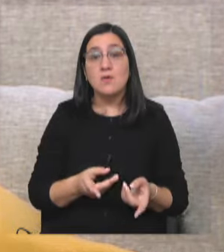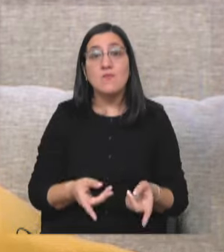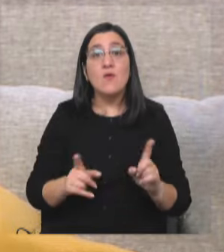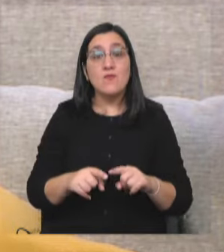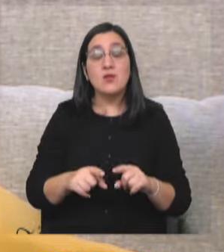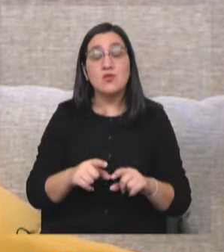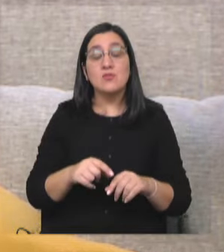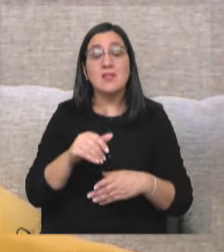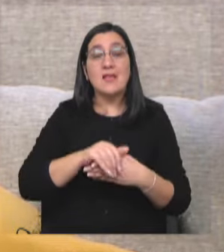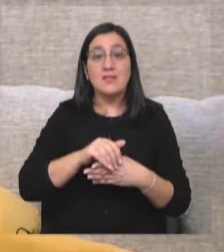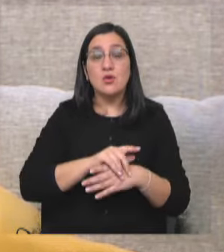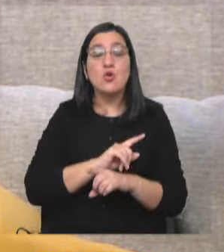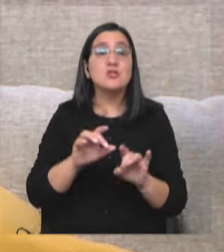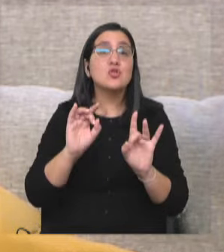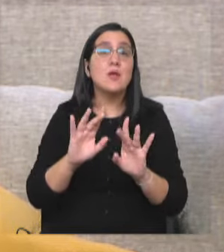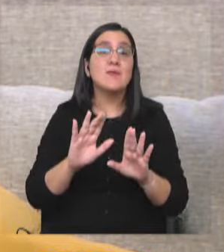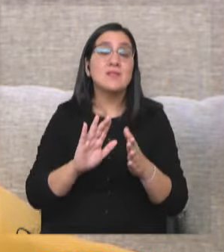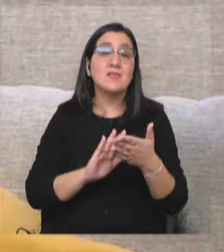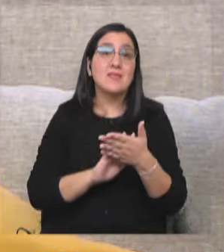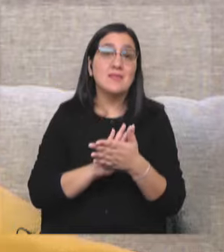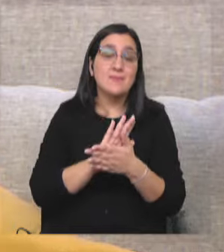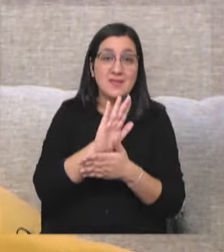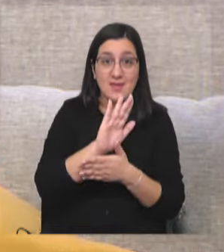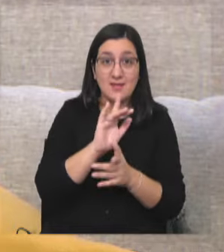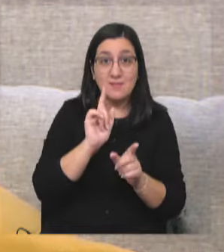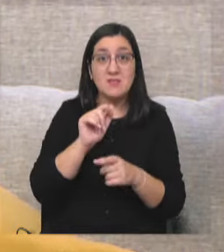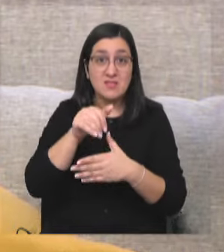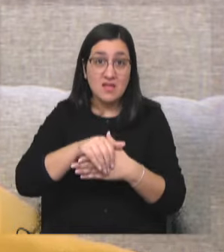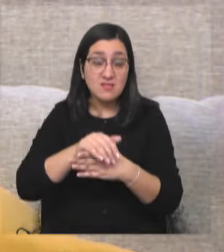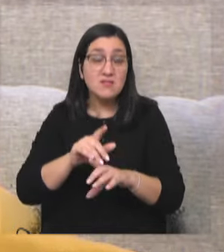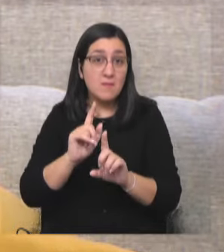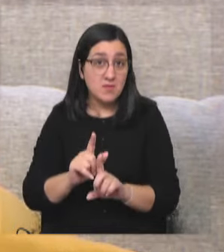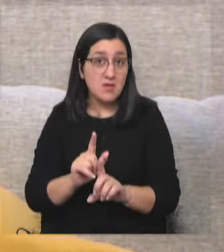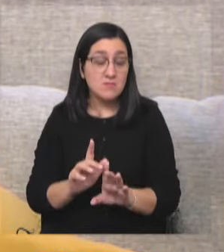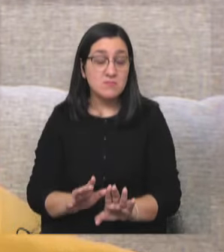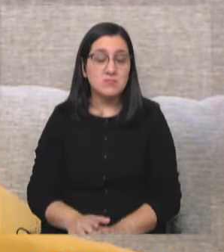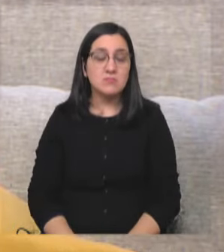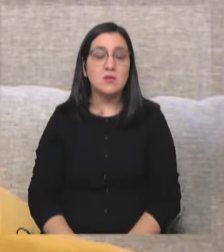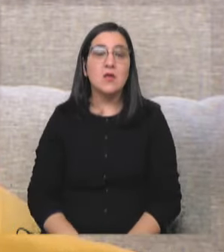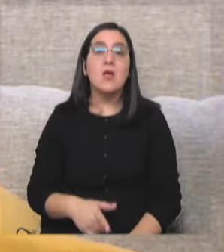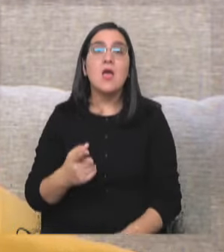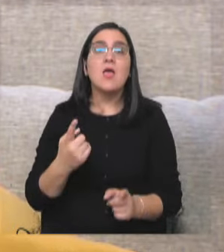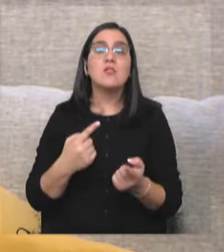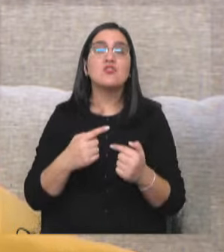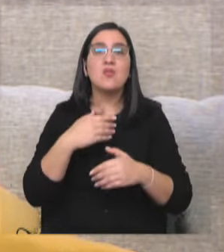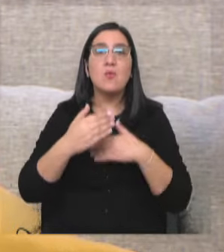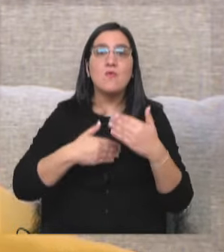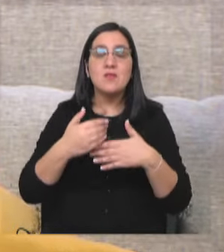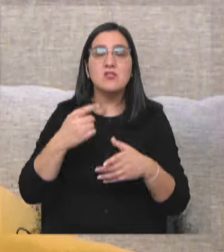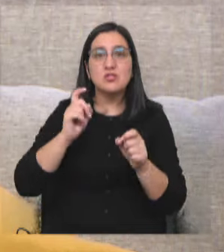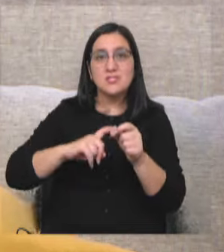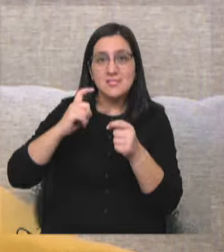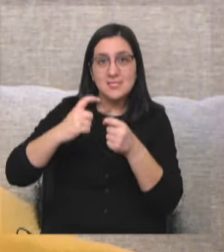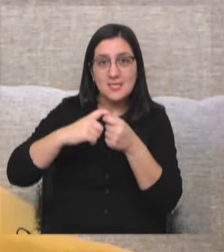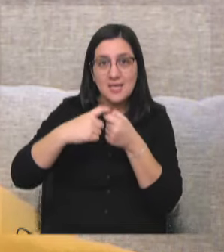es que solamente los de la mañana no tuvieron actividades. Y yo creo que el movimiento sindical, que ha sido fundamental, protagonista